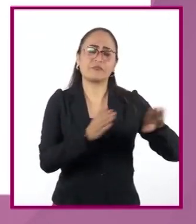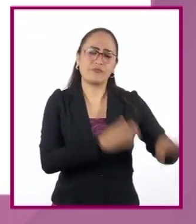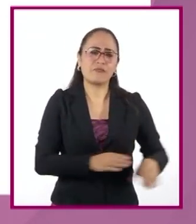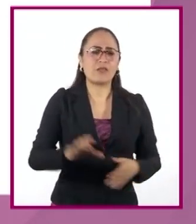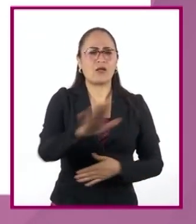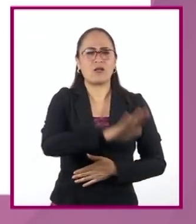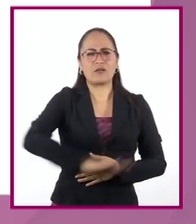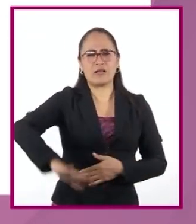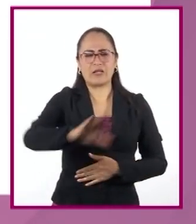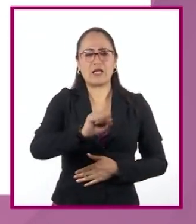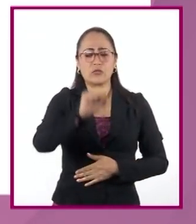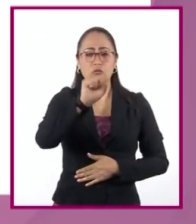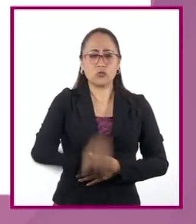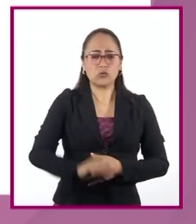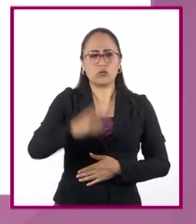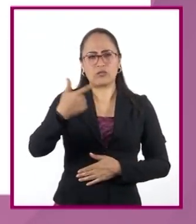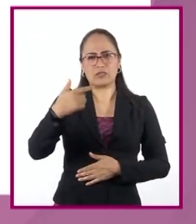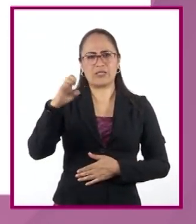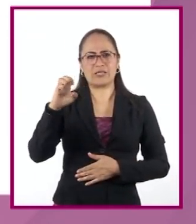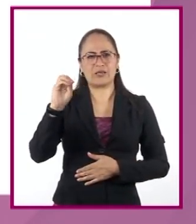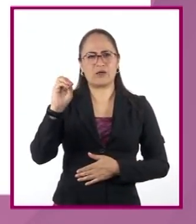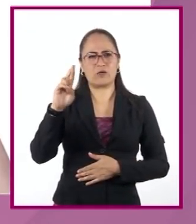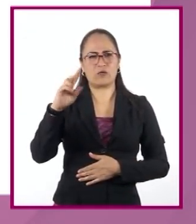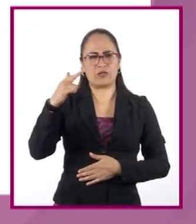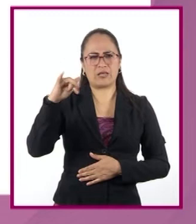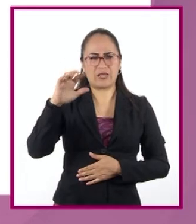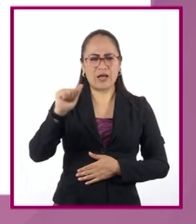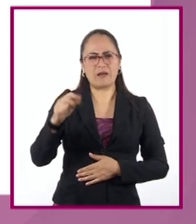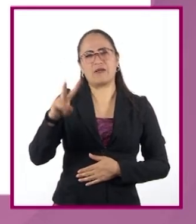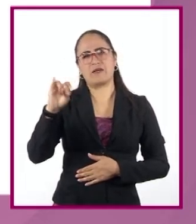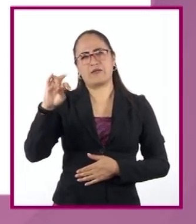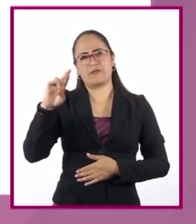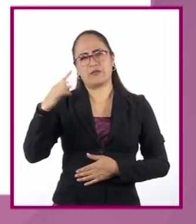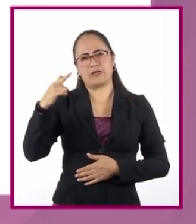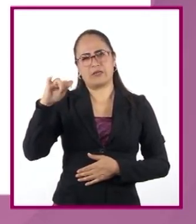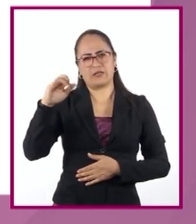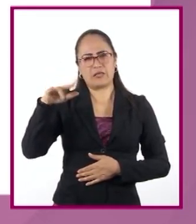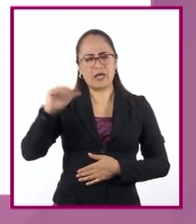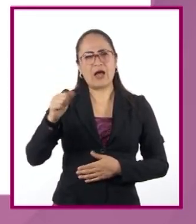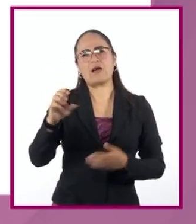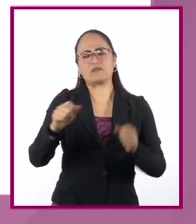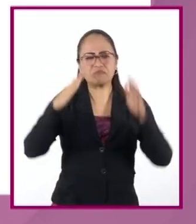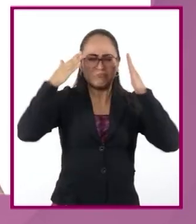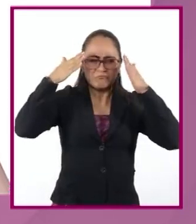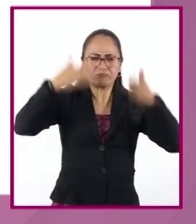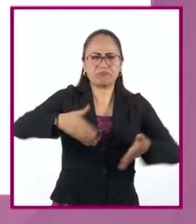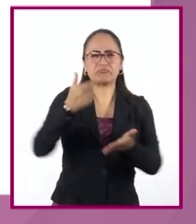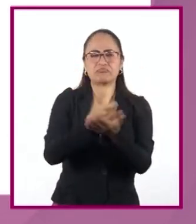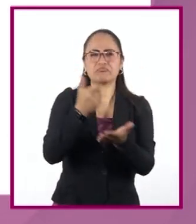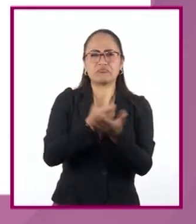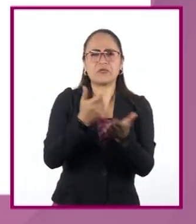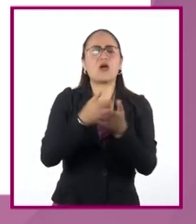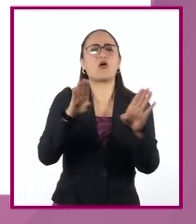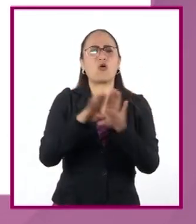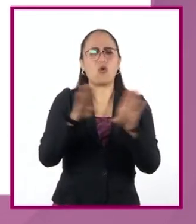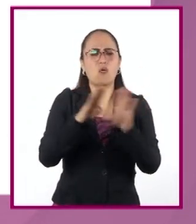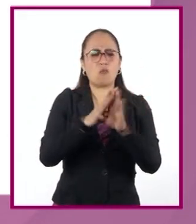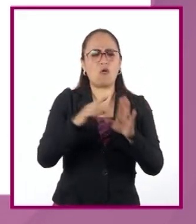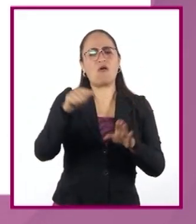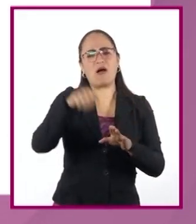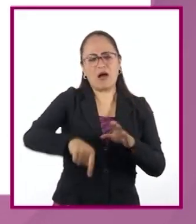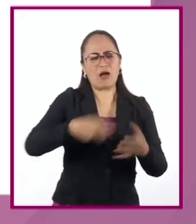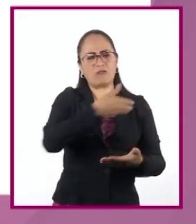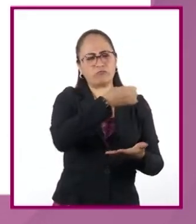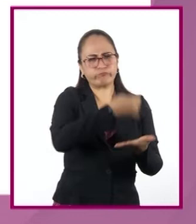colonias del sur, como Georgia y Virginia, tienen una economía basada principalmente en enormes plantaciones y, por